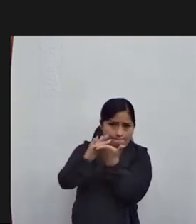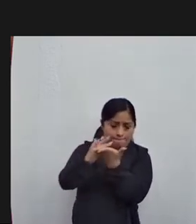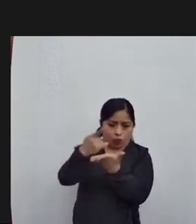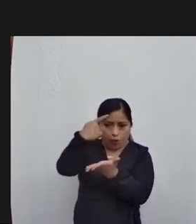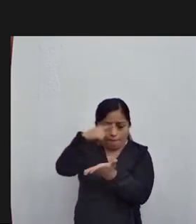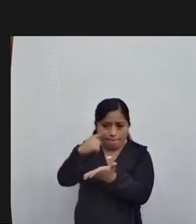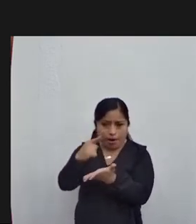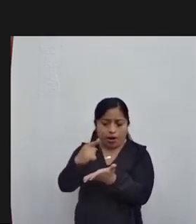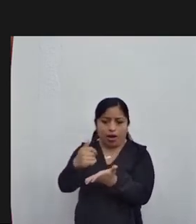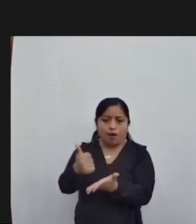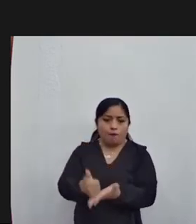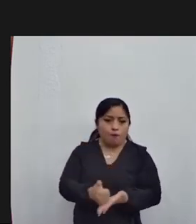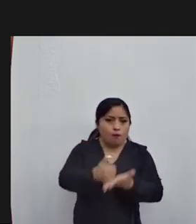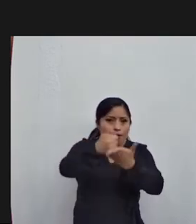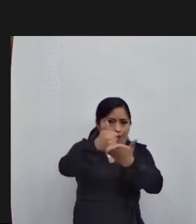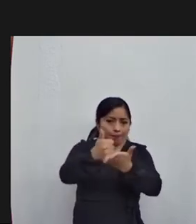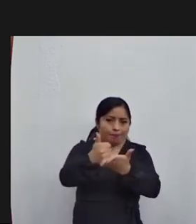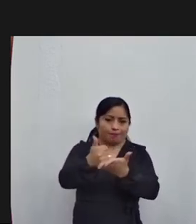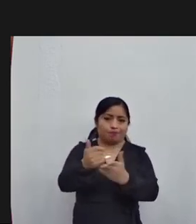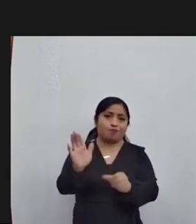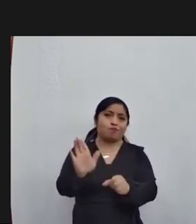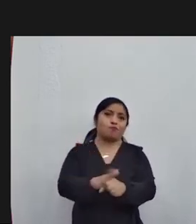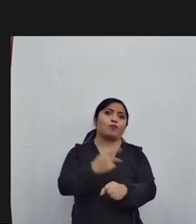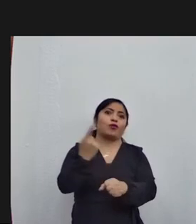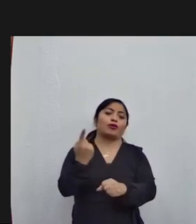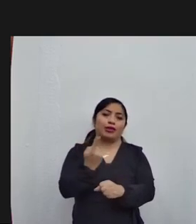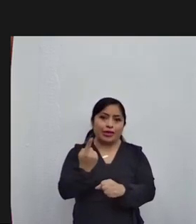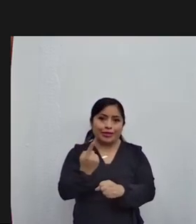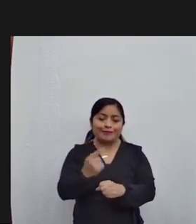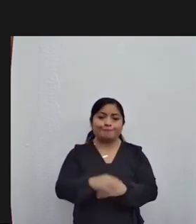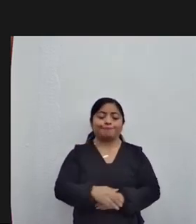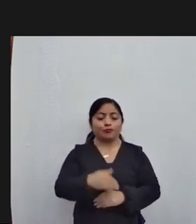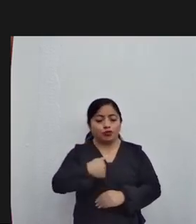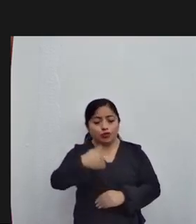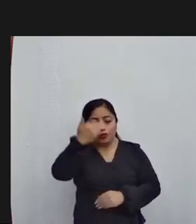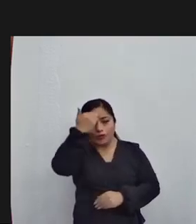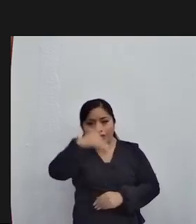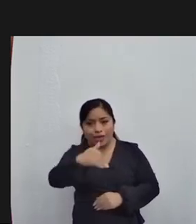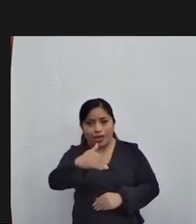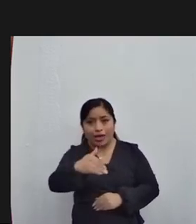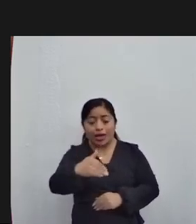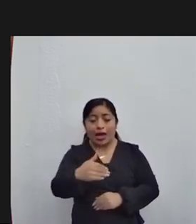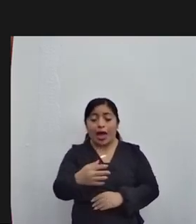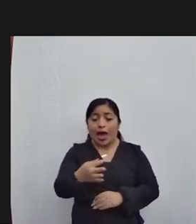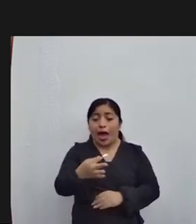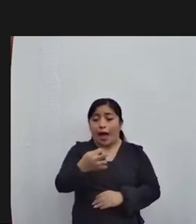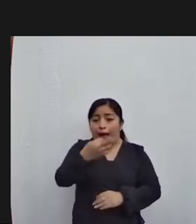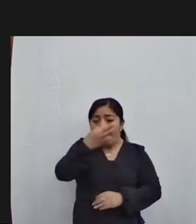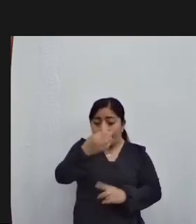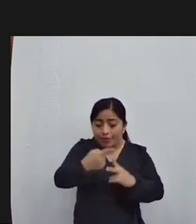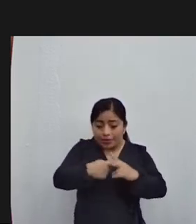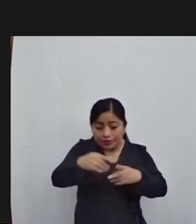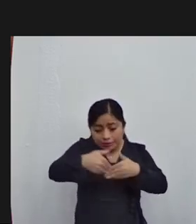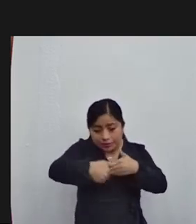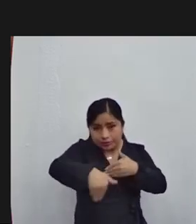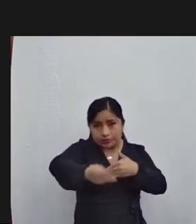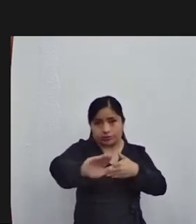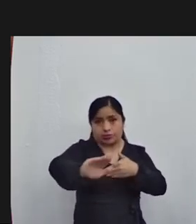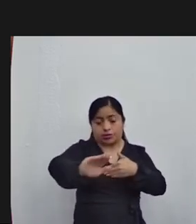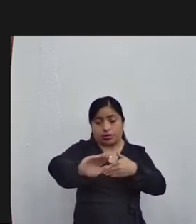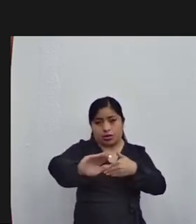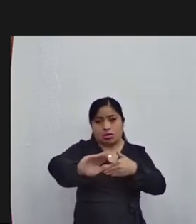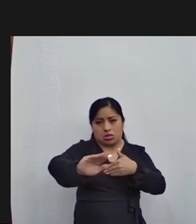implementando, porque, pues digo, de primera mano sé que apenas se van a integrar y seguramente se van a sumar